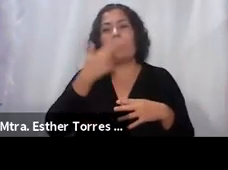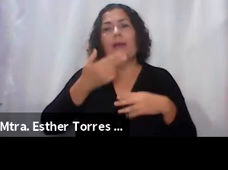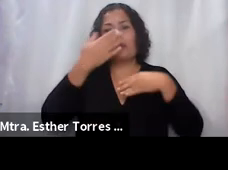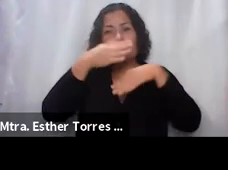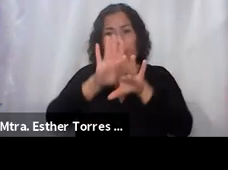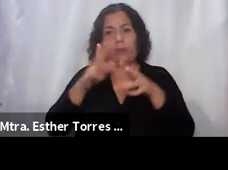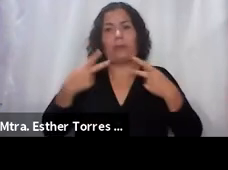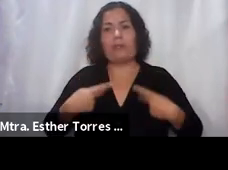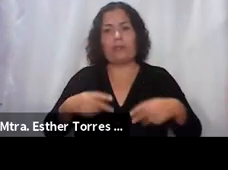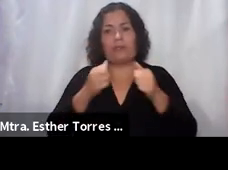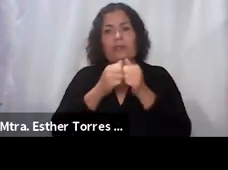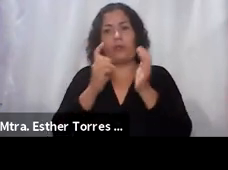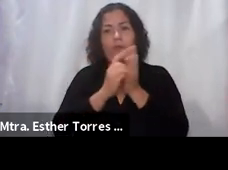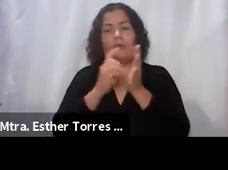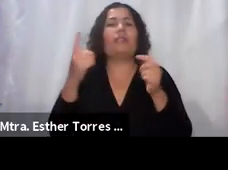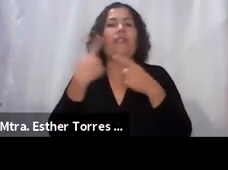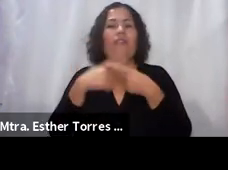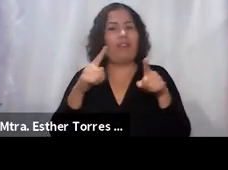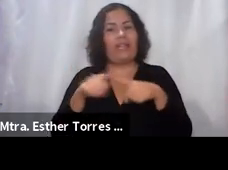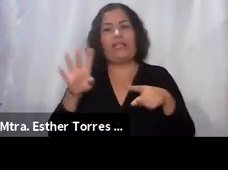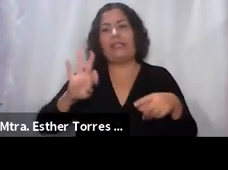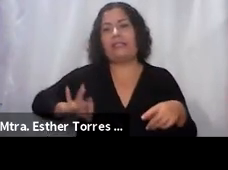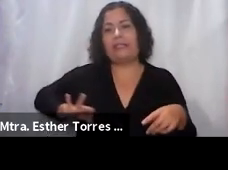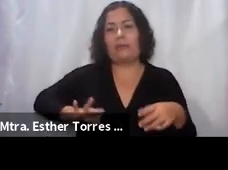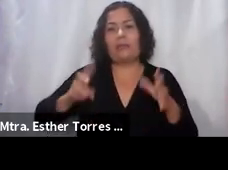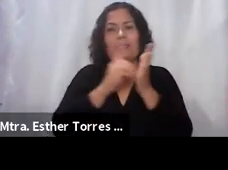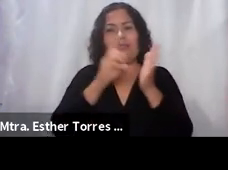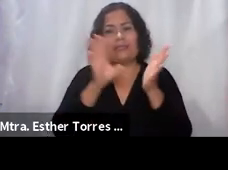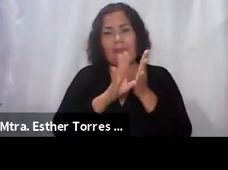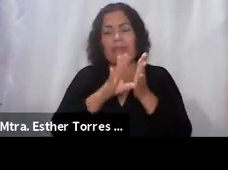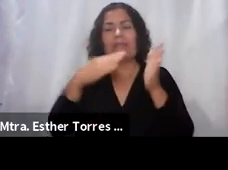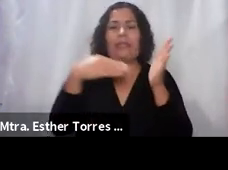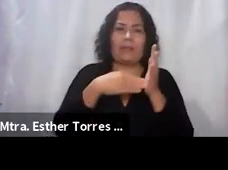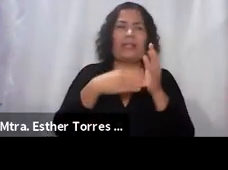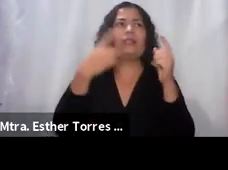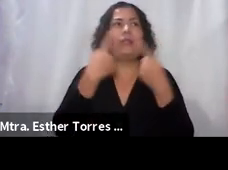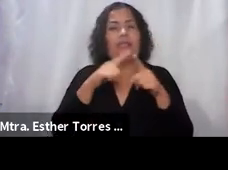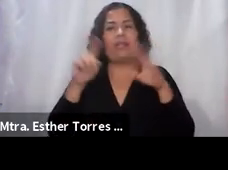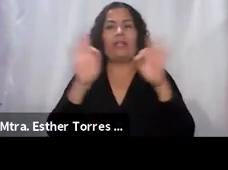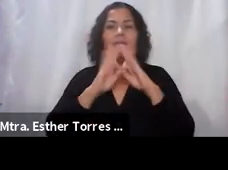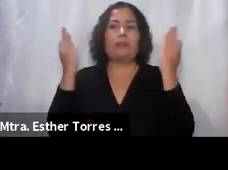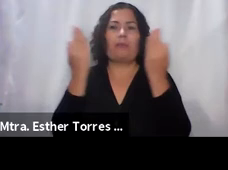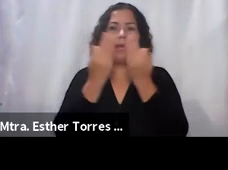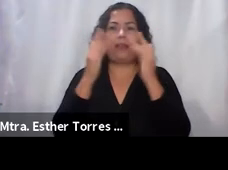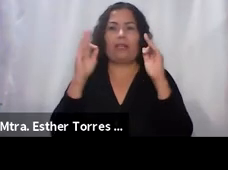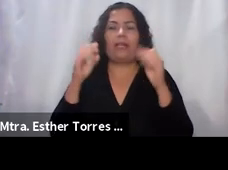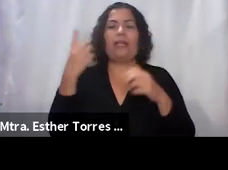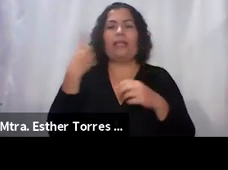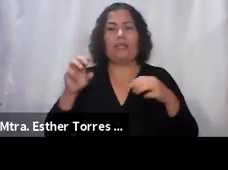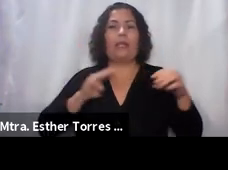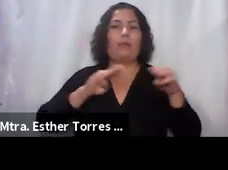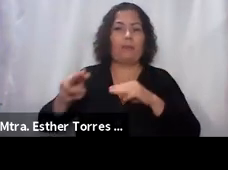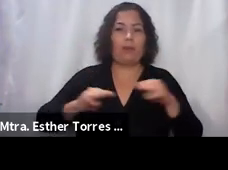con diferentes tipos de limitación, con diferentes maneras de movilizarse. ¿Y